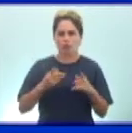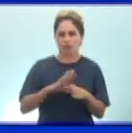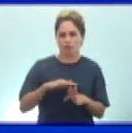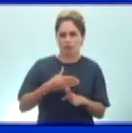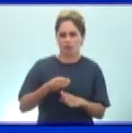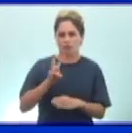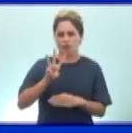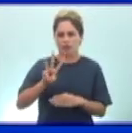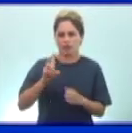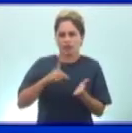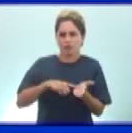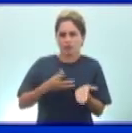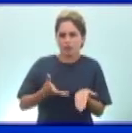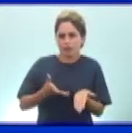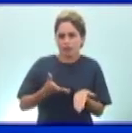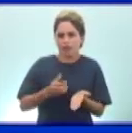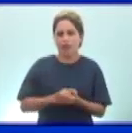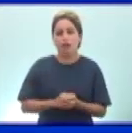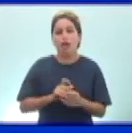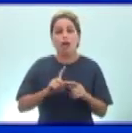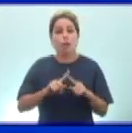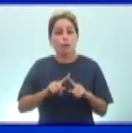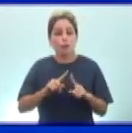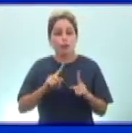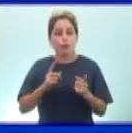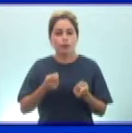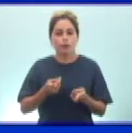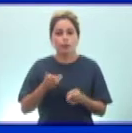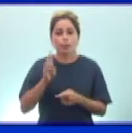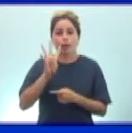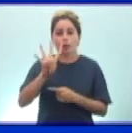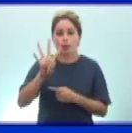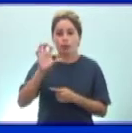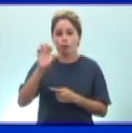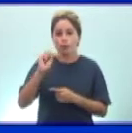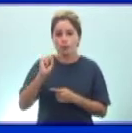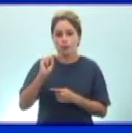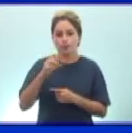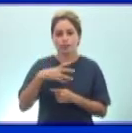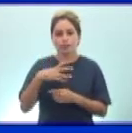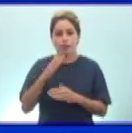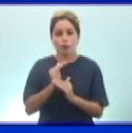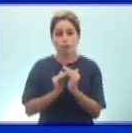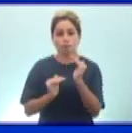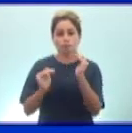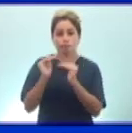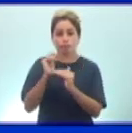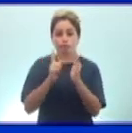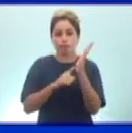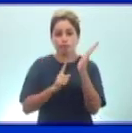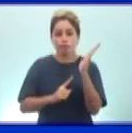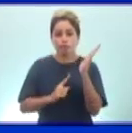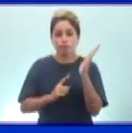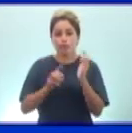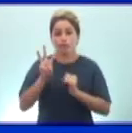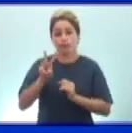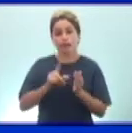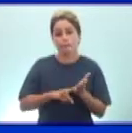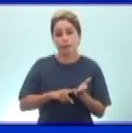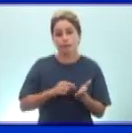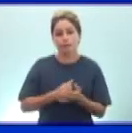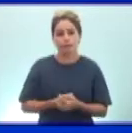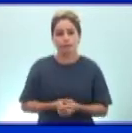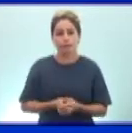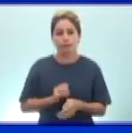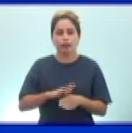debo llenar el 4S, porque el 4S tiene un mayor contenido energético que el 3P, pero después